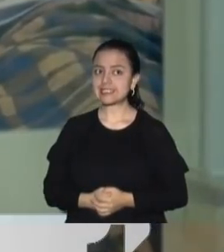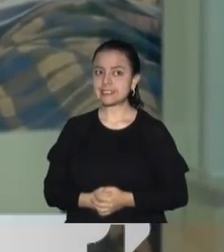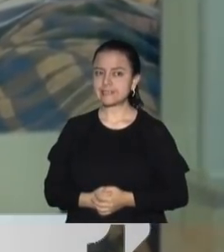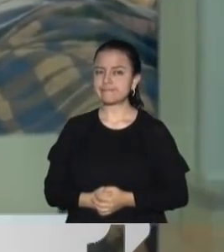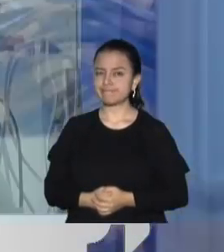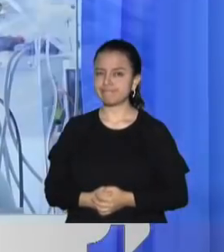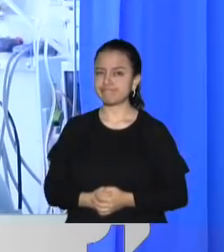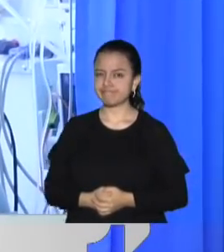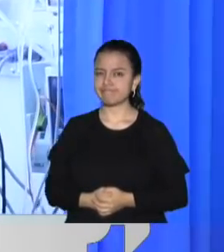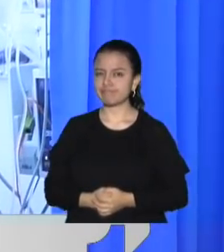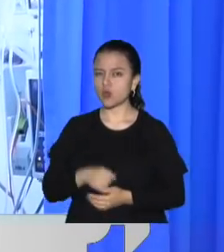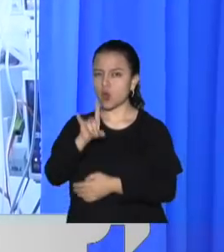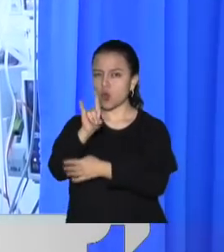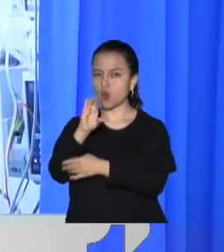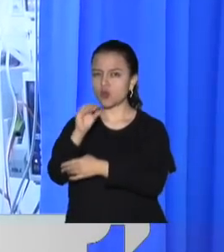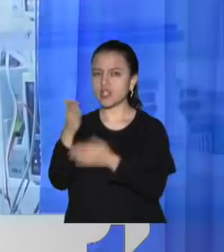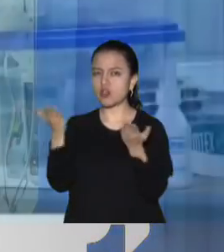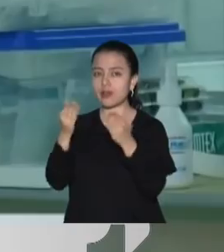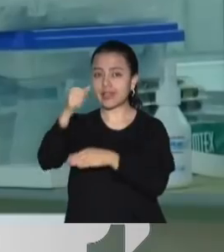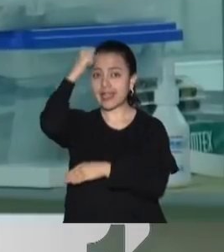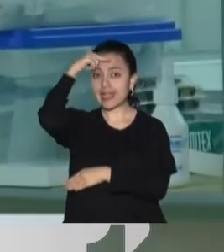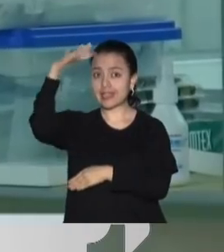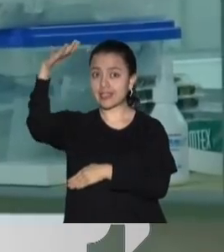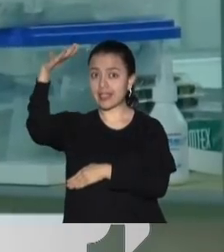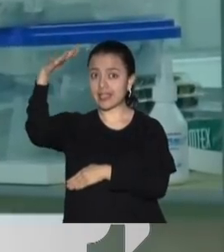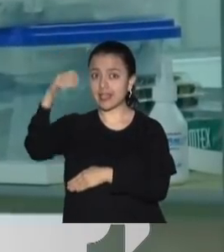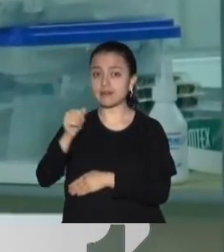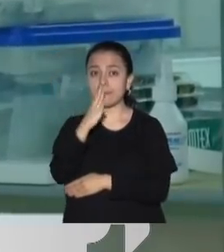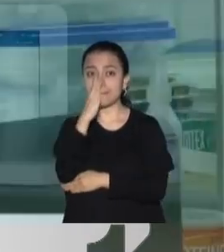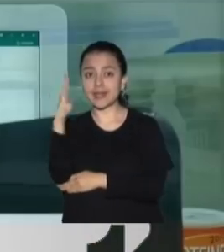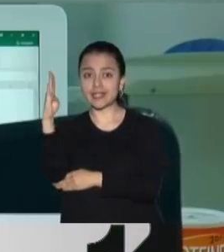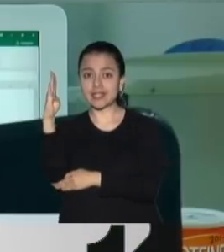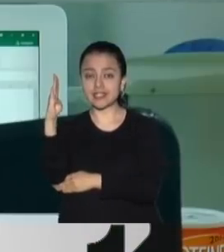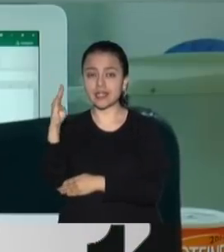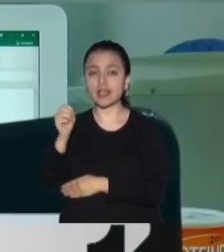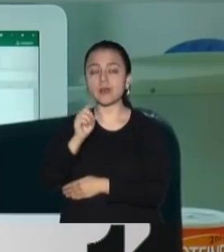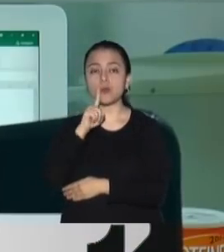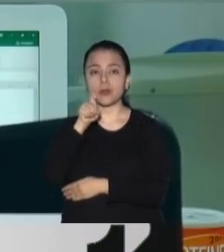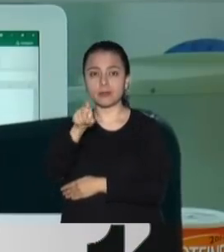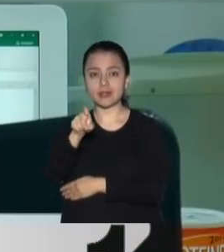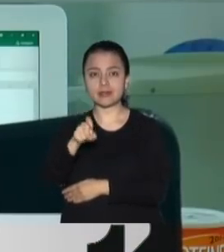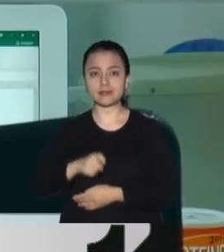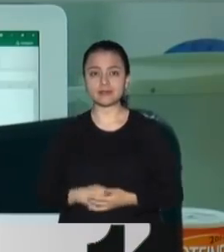es el panorama de UCI en Cartagena, Bucaramanga y Barranquilla.